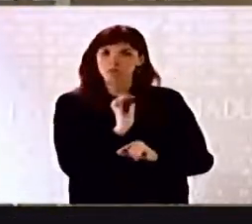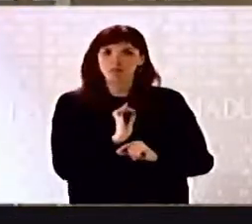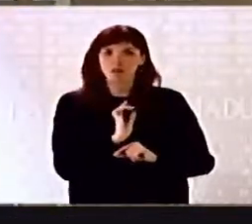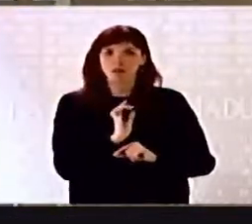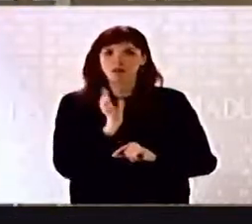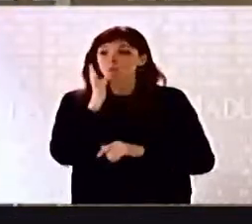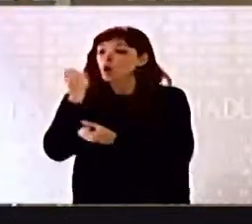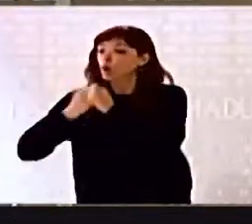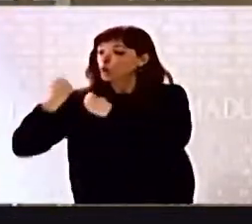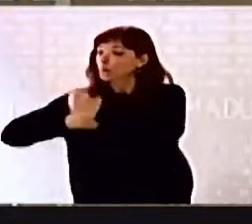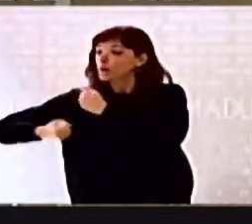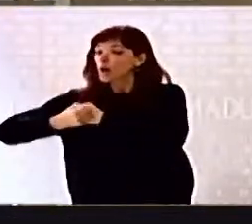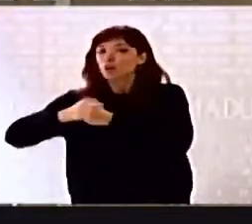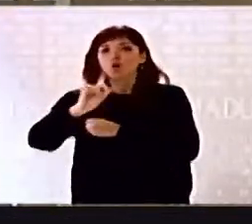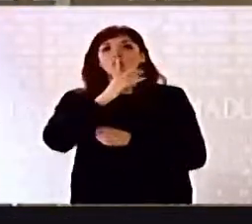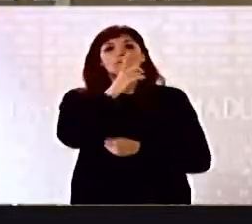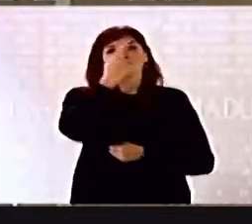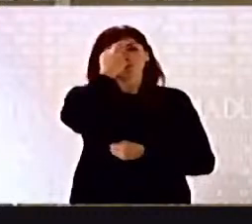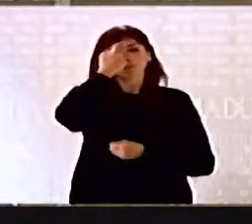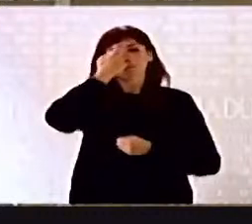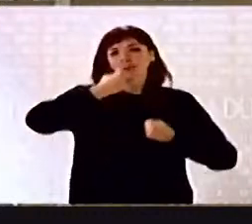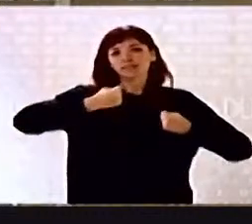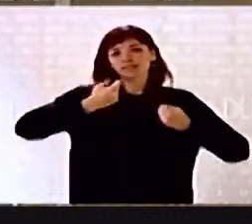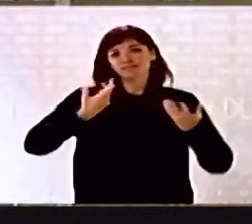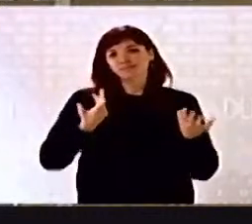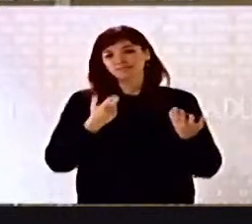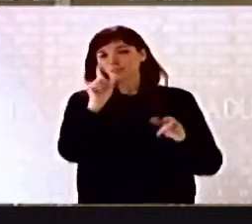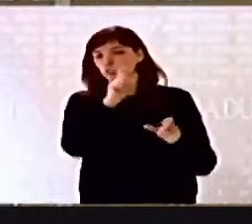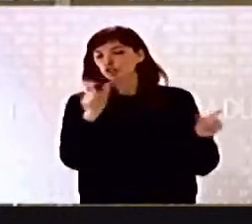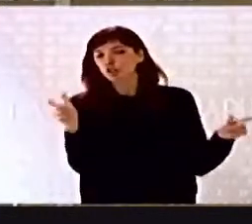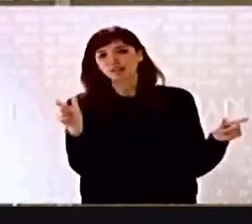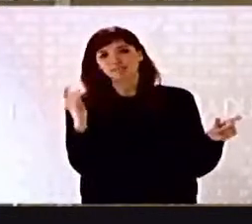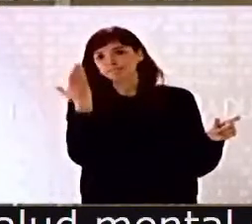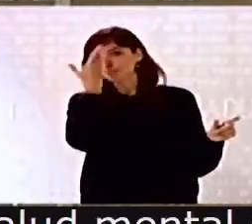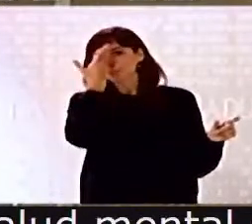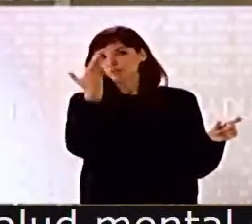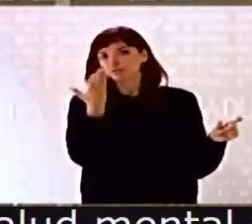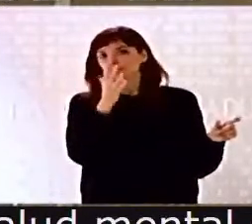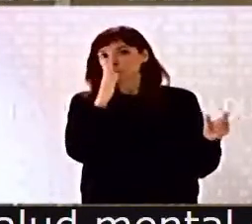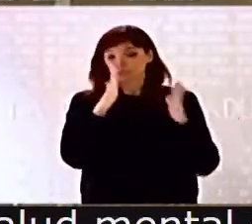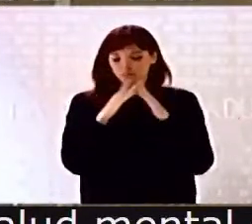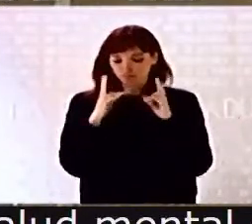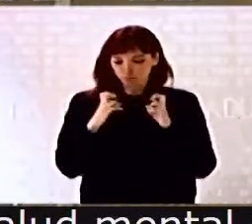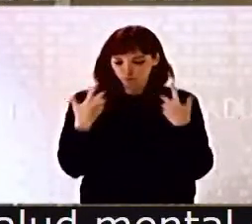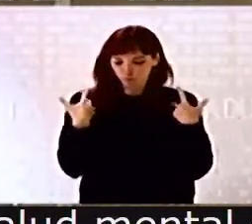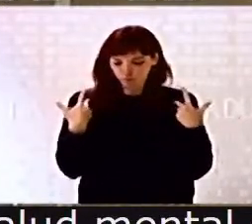salud mental de las personas, porque durante el confinamiento se sufre.